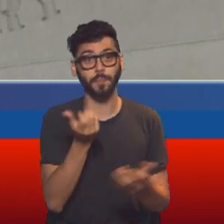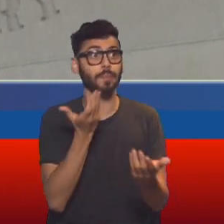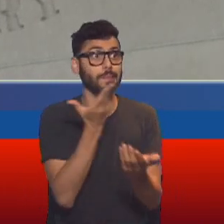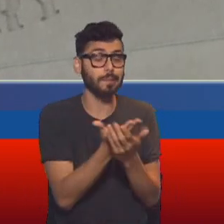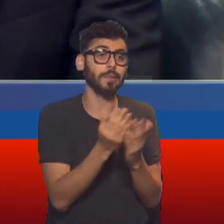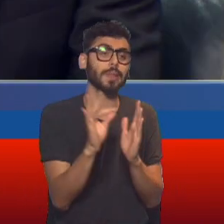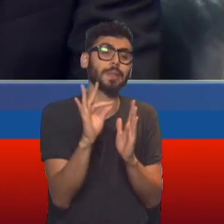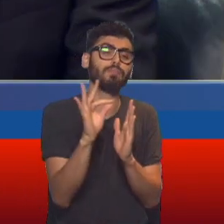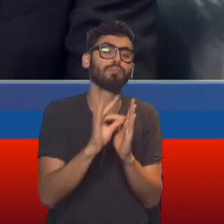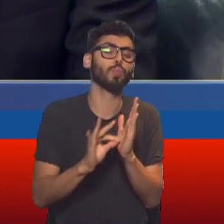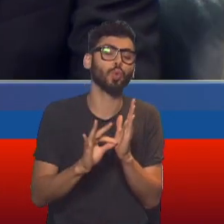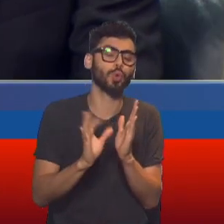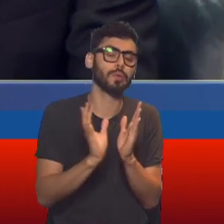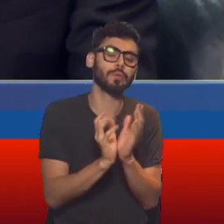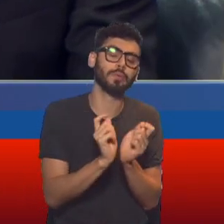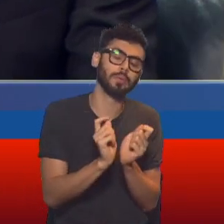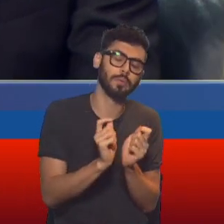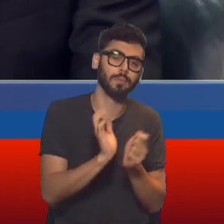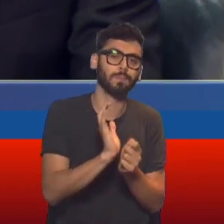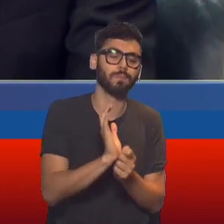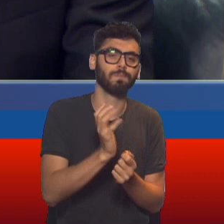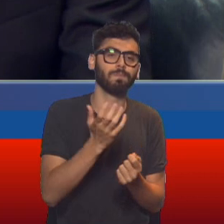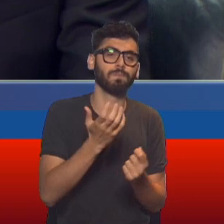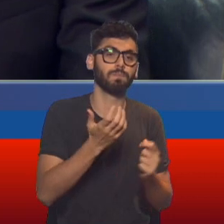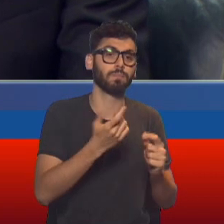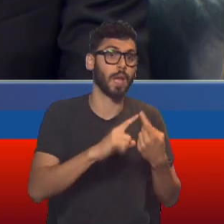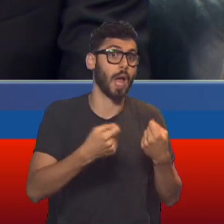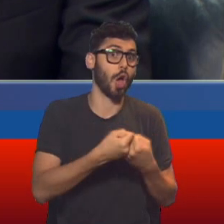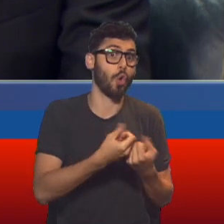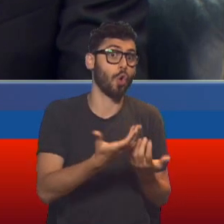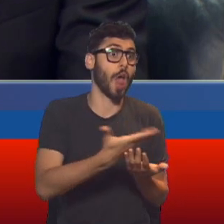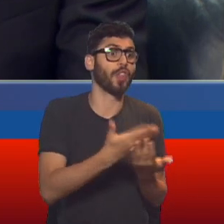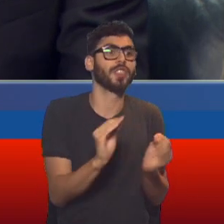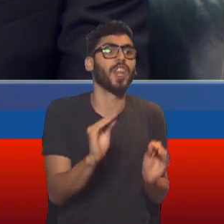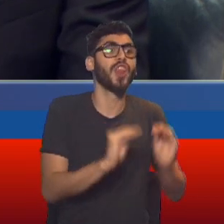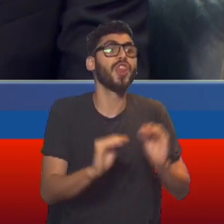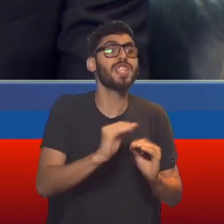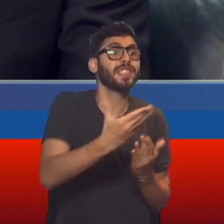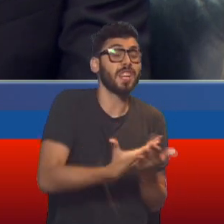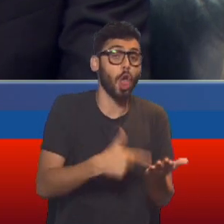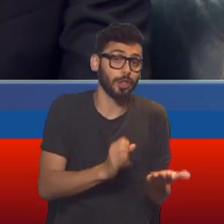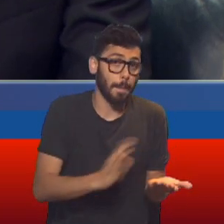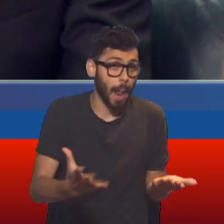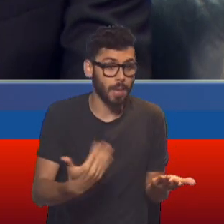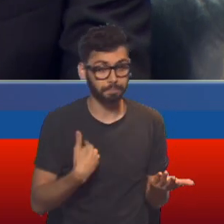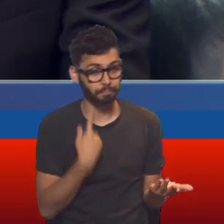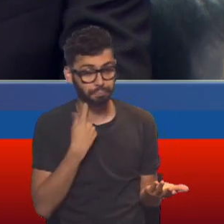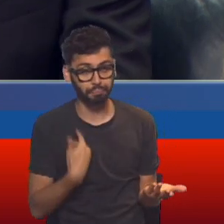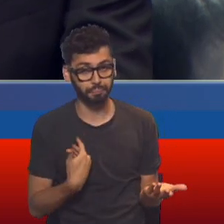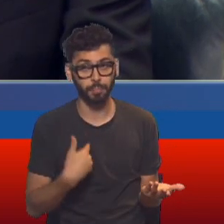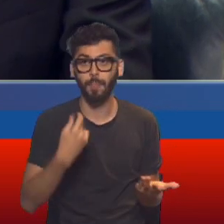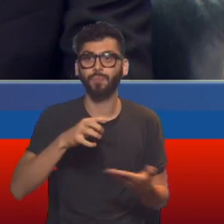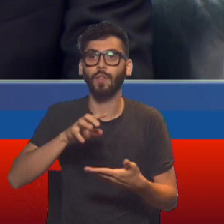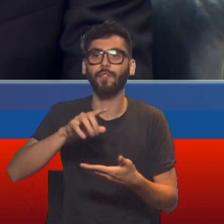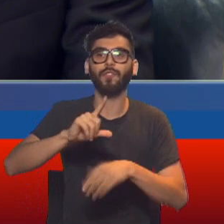solicita, digamos, vinculado a plantear que es un acuerdo justamente que no estuvo bien diseñado. Claro. ¿Sí? Esto vinculado a el calendario de